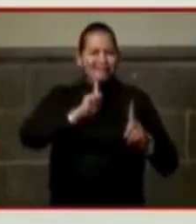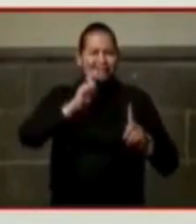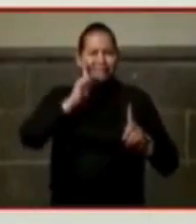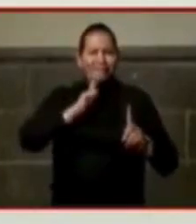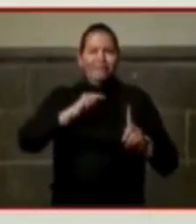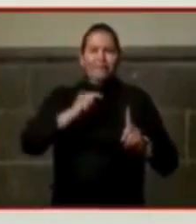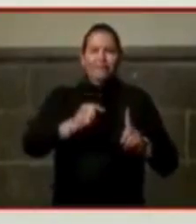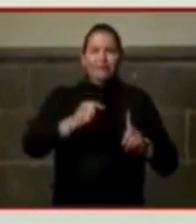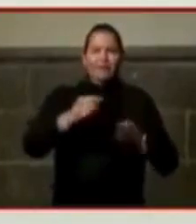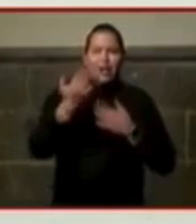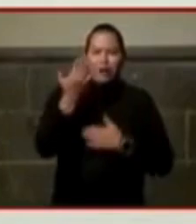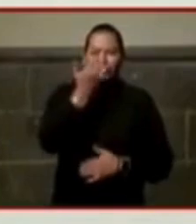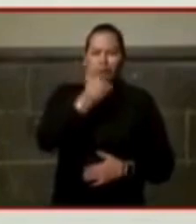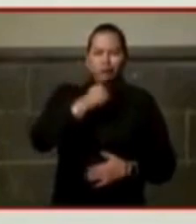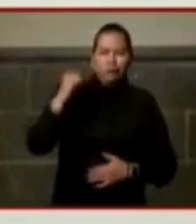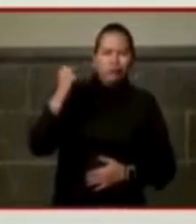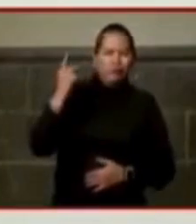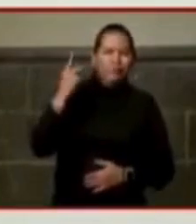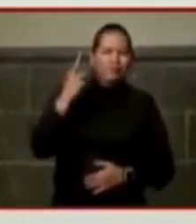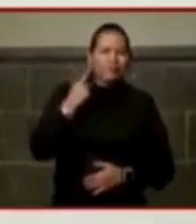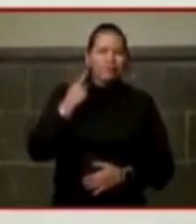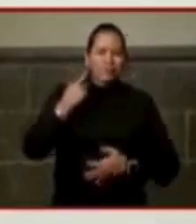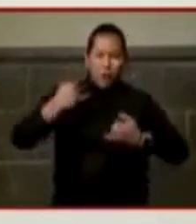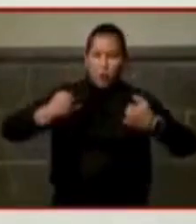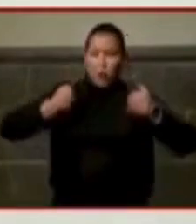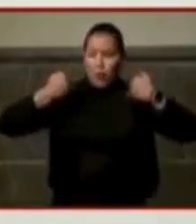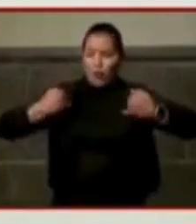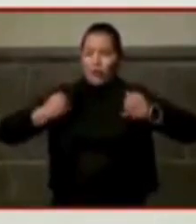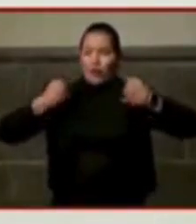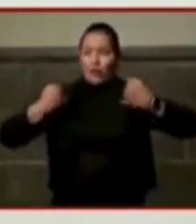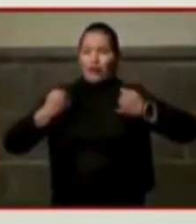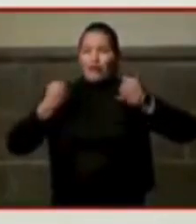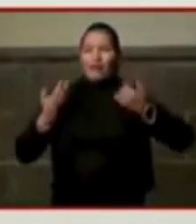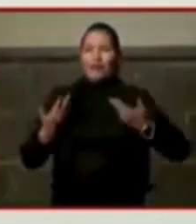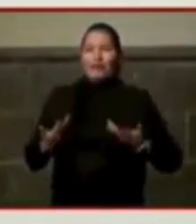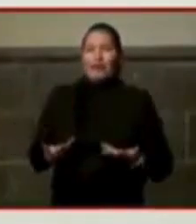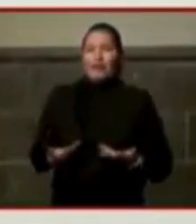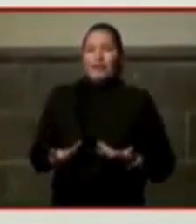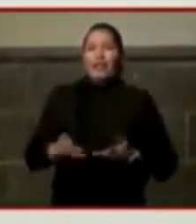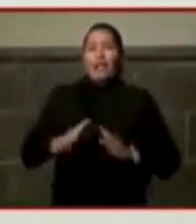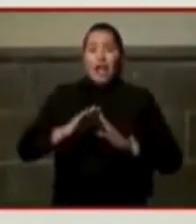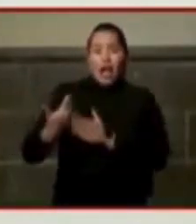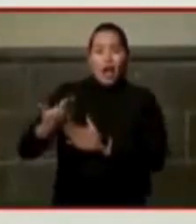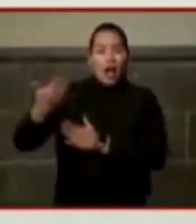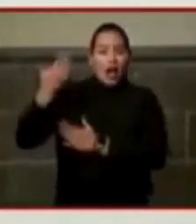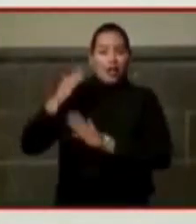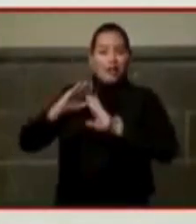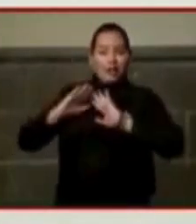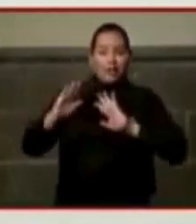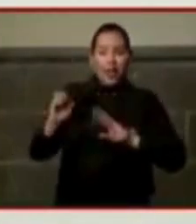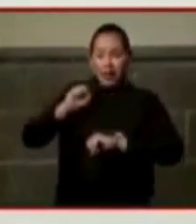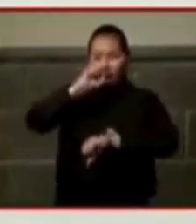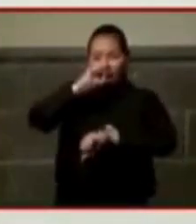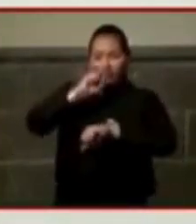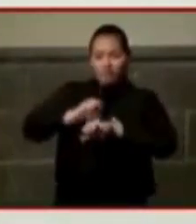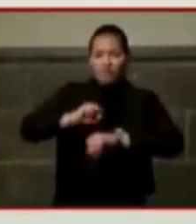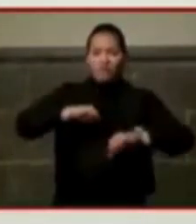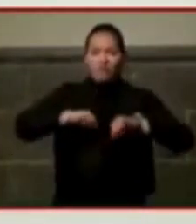con talento político, joven, que ya fue secretaria del